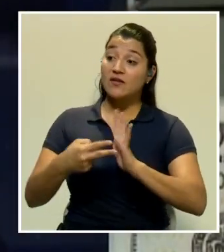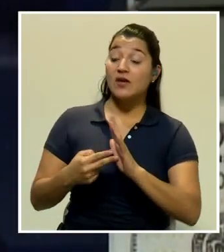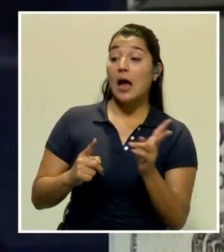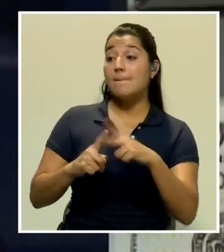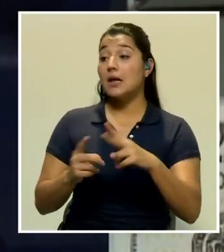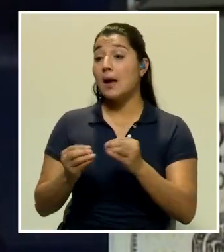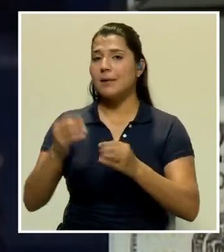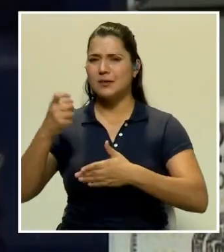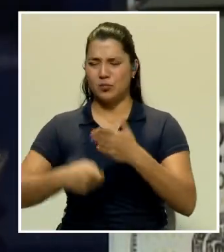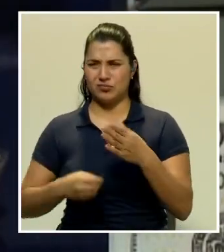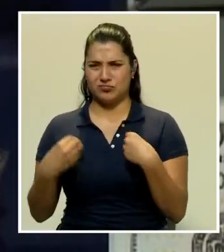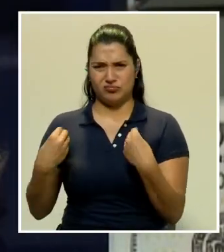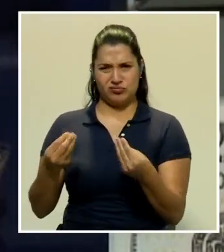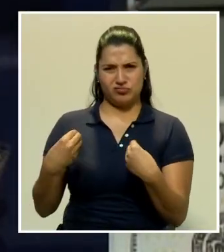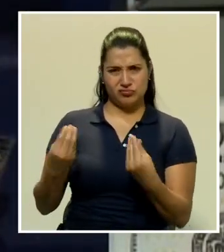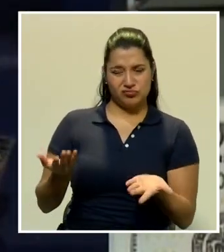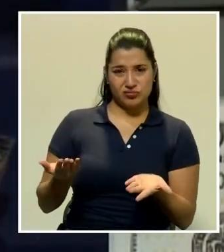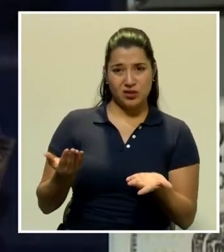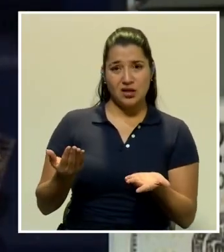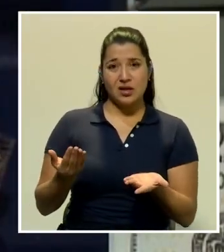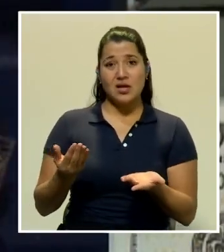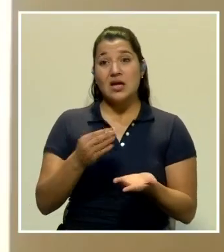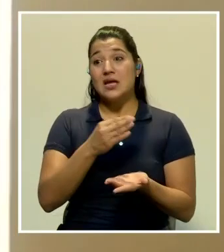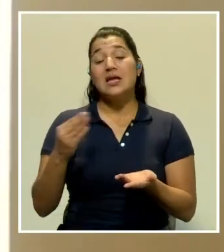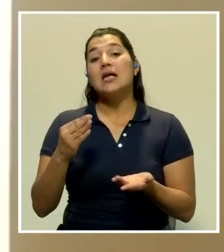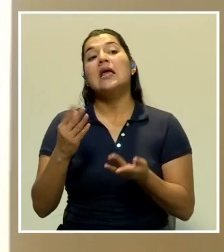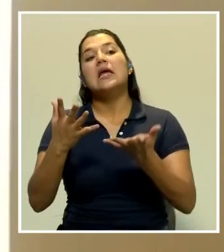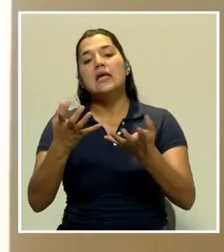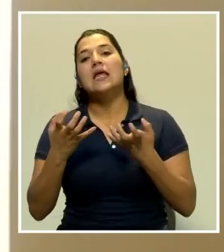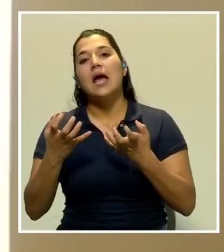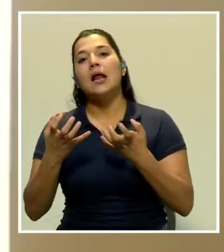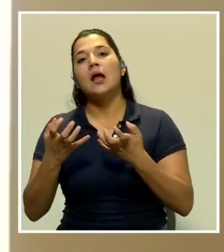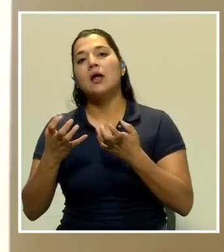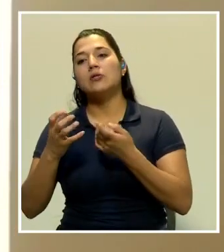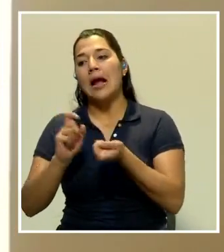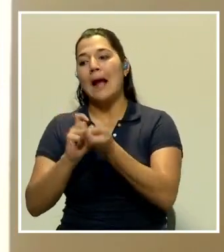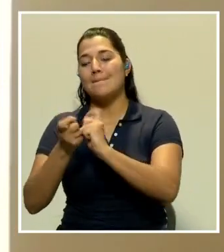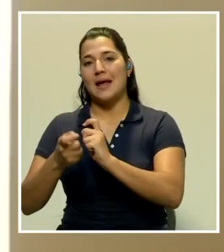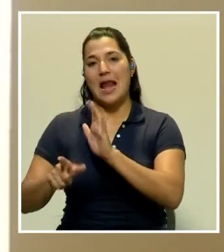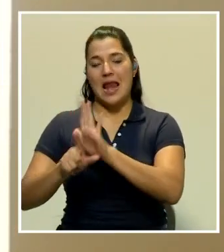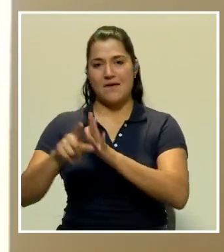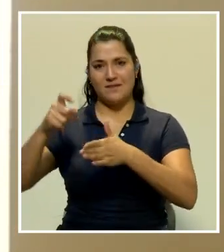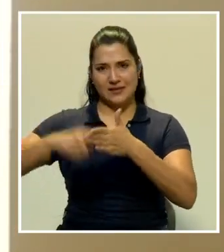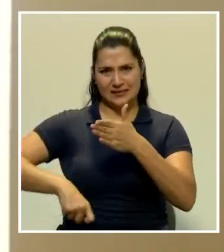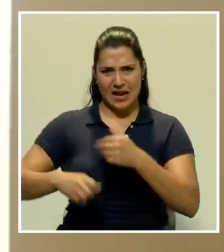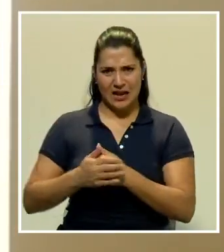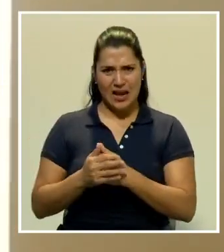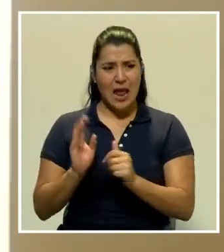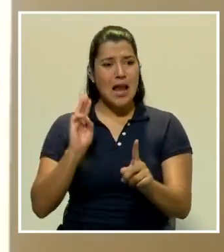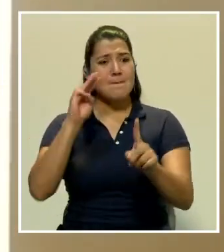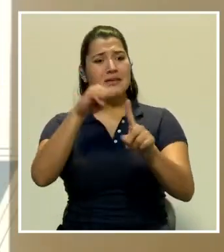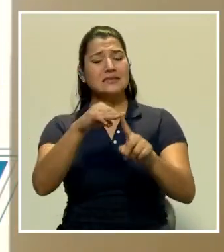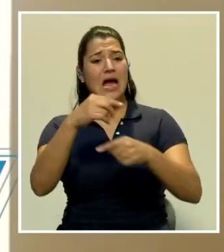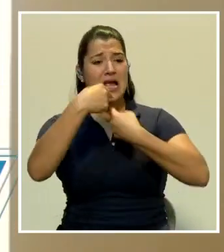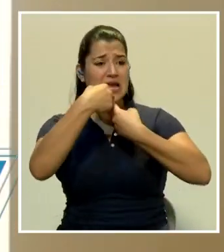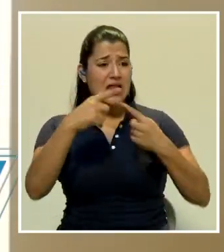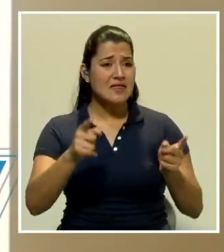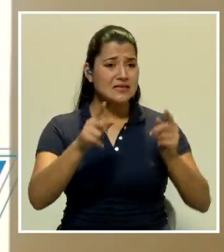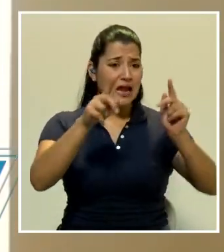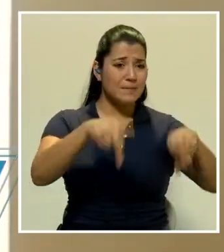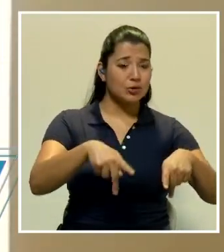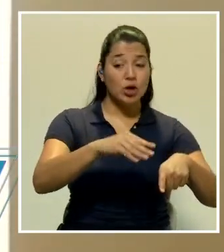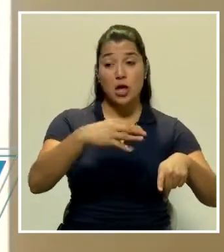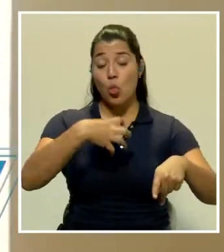impuestos, mientras hay intentos de echar atrás la regla fiscal. El mensaje que recibimos los ciudadanos y los empresarios es que si nos